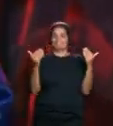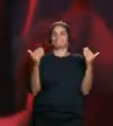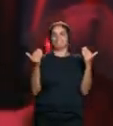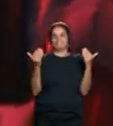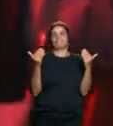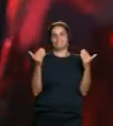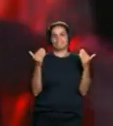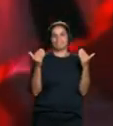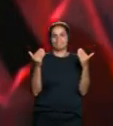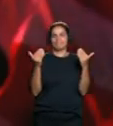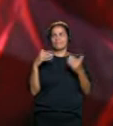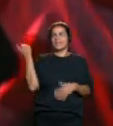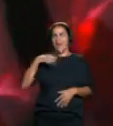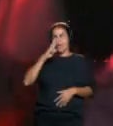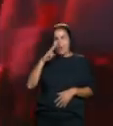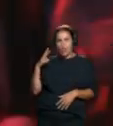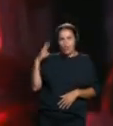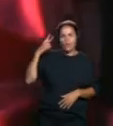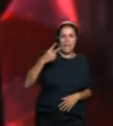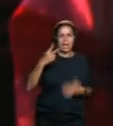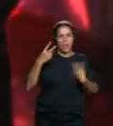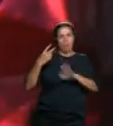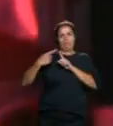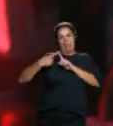después de 2 largos años,